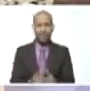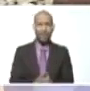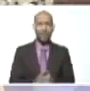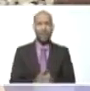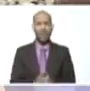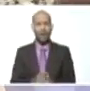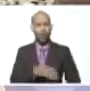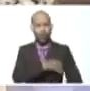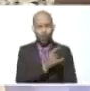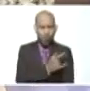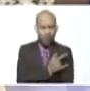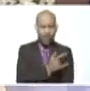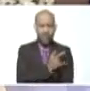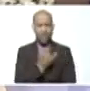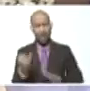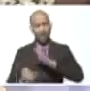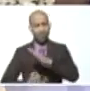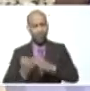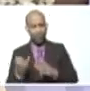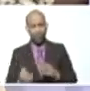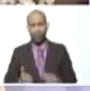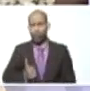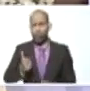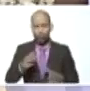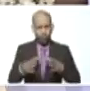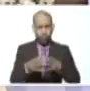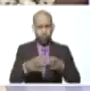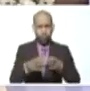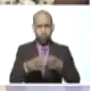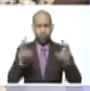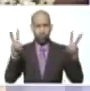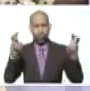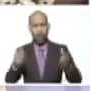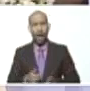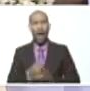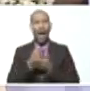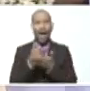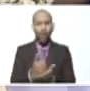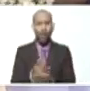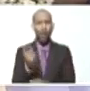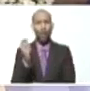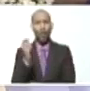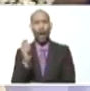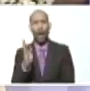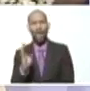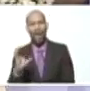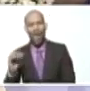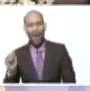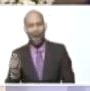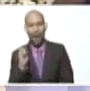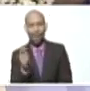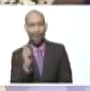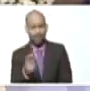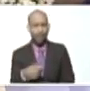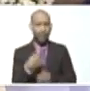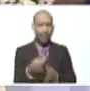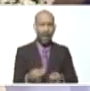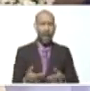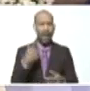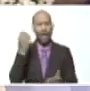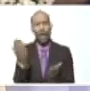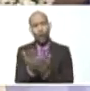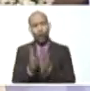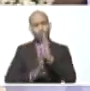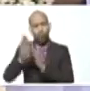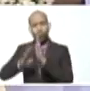academias, a enfermería y afines, para apoyar con becas a los estudiantes y estimular el desarrollo de investigaciones que